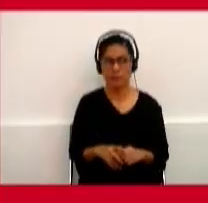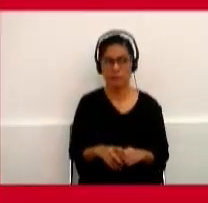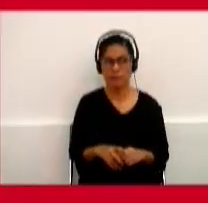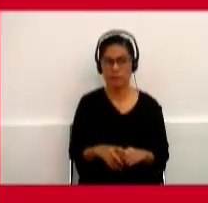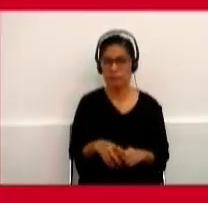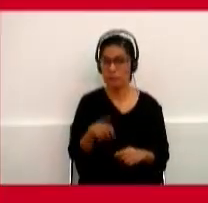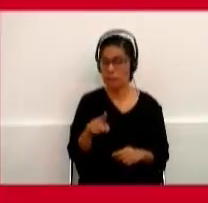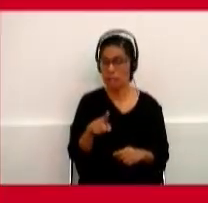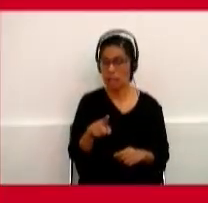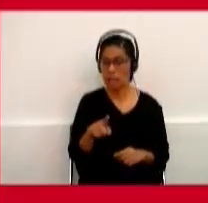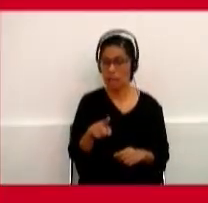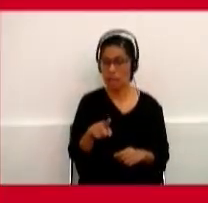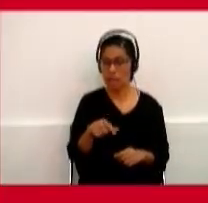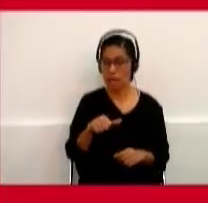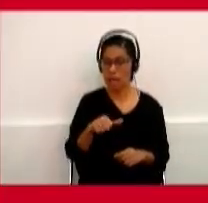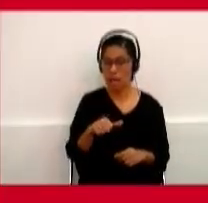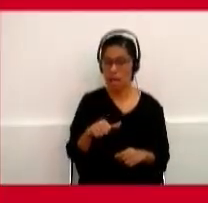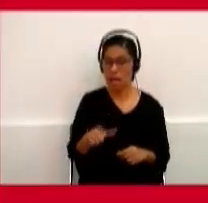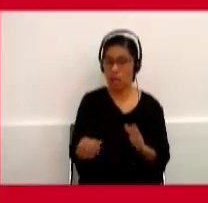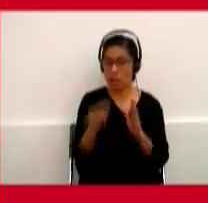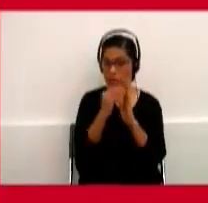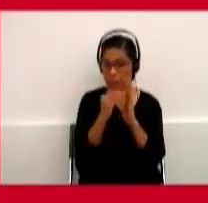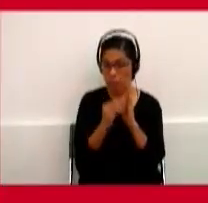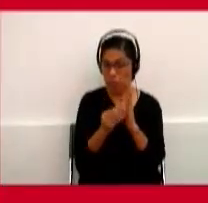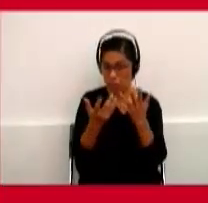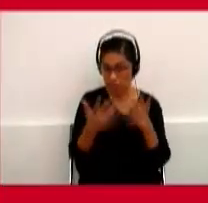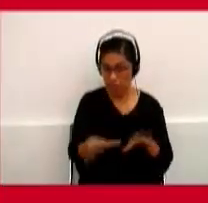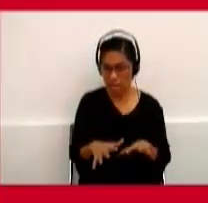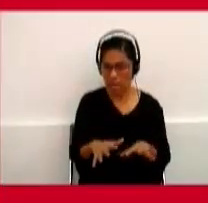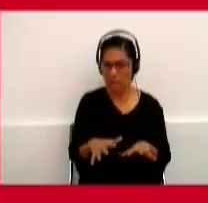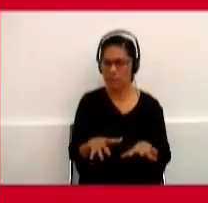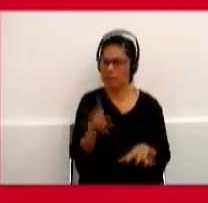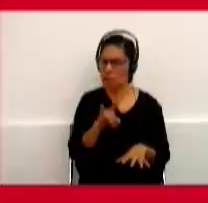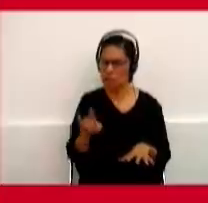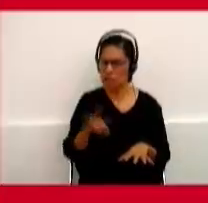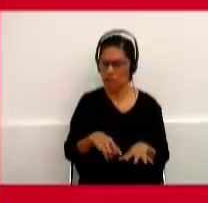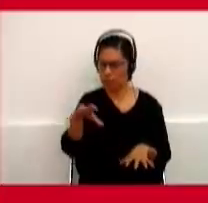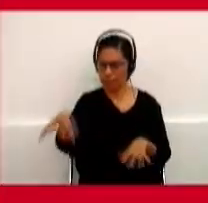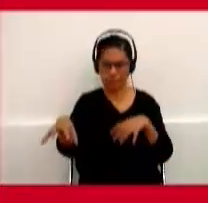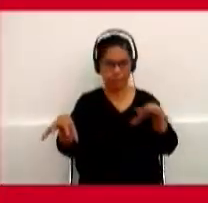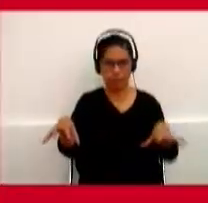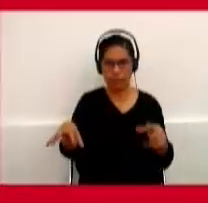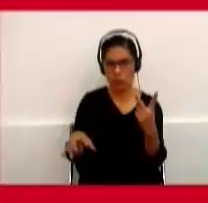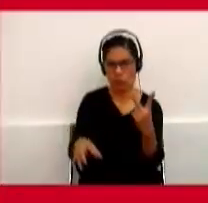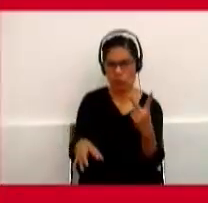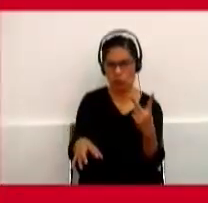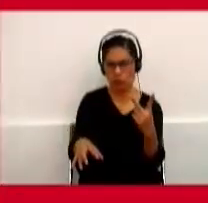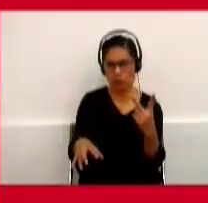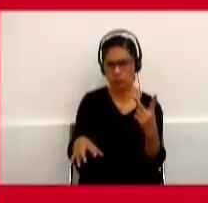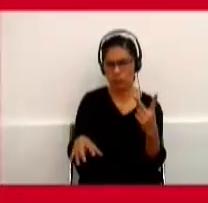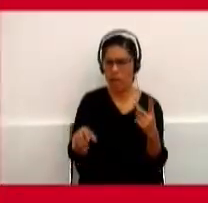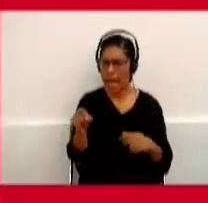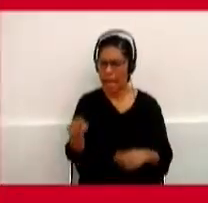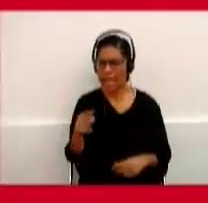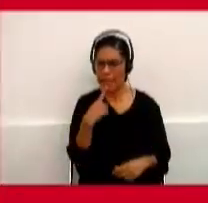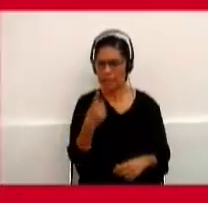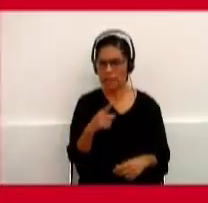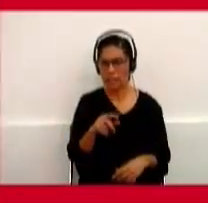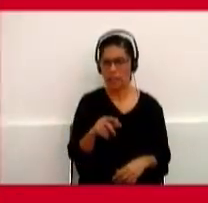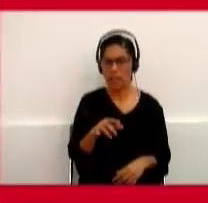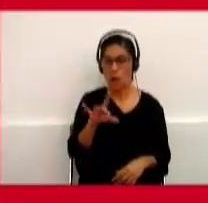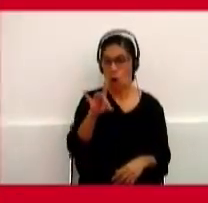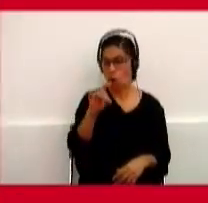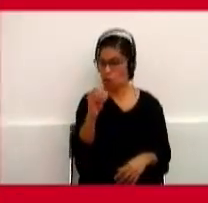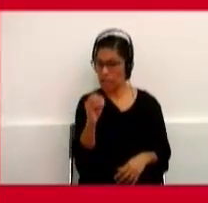Esta aplicación ha sido, entiendo, probada en 2 equipos. Si estamos hablando de una operación de 80, 100, hasta 150